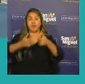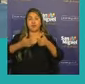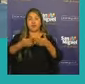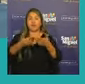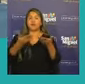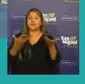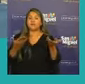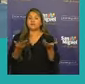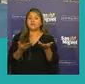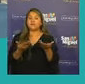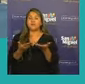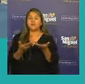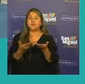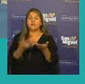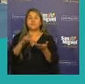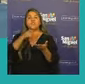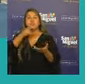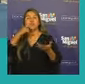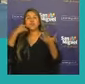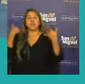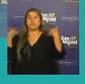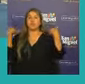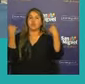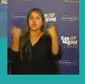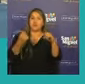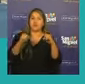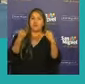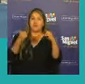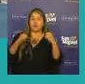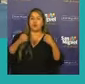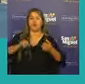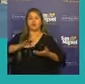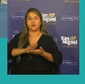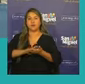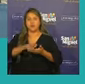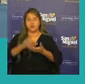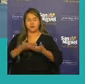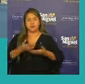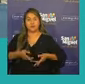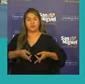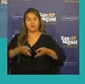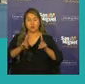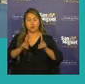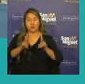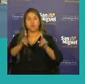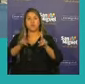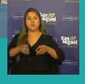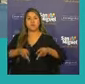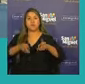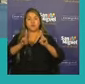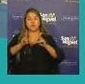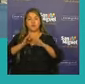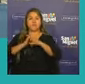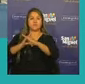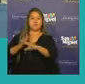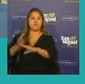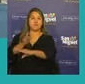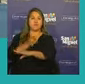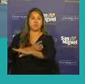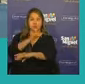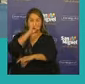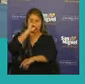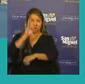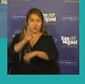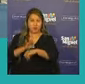de deporte, salud, que nos permita generar promoción y prevención de enfermedades. Creo